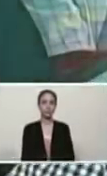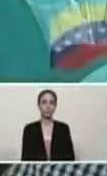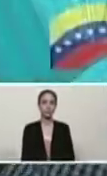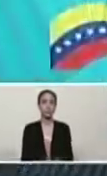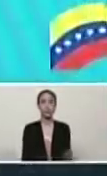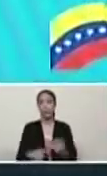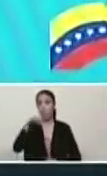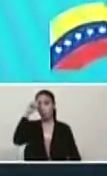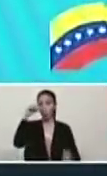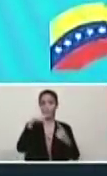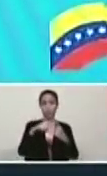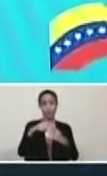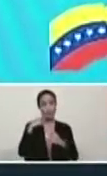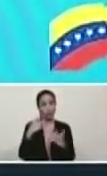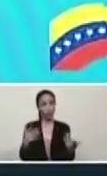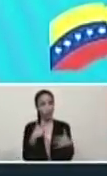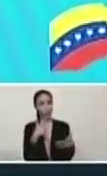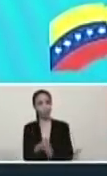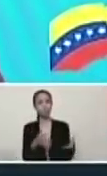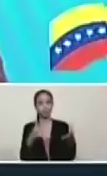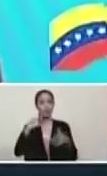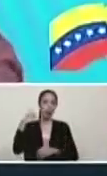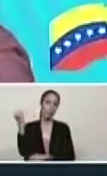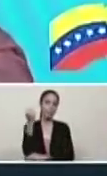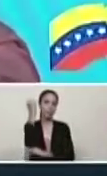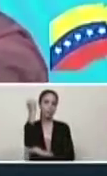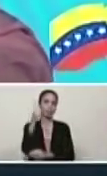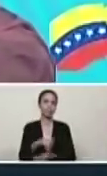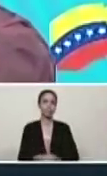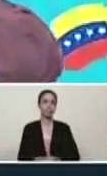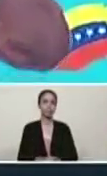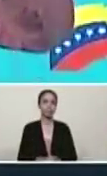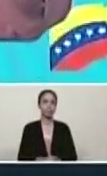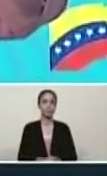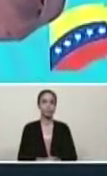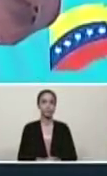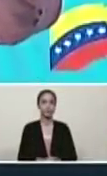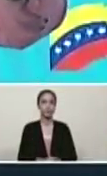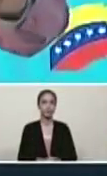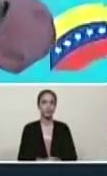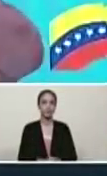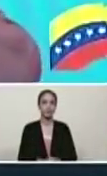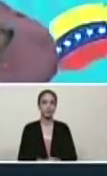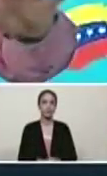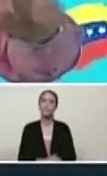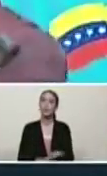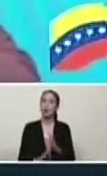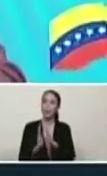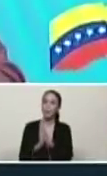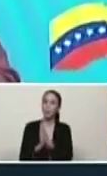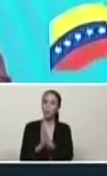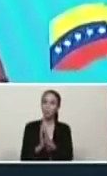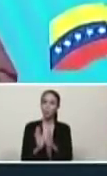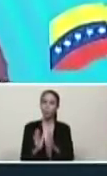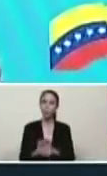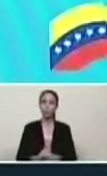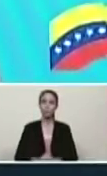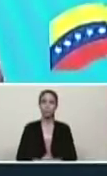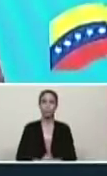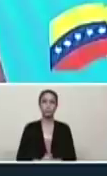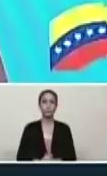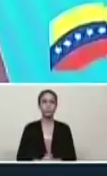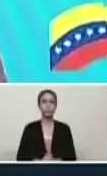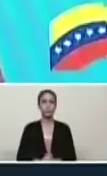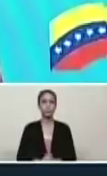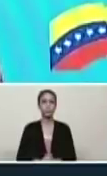Y lo vamos forjando con mucha lucha. Yo quiero pedirle a ustedes unos minutos de este acto de